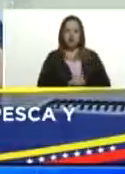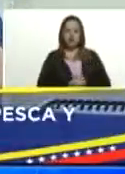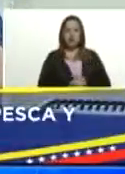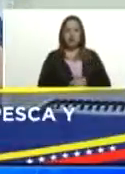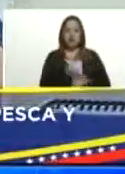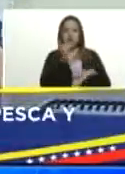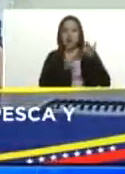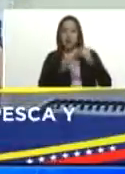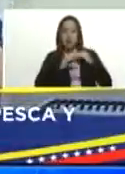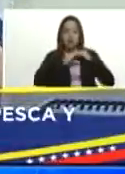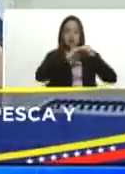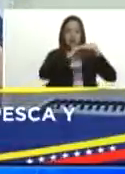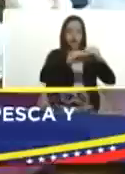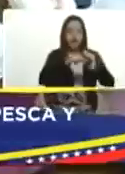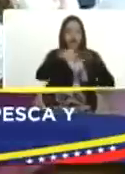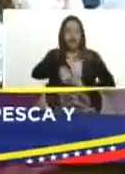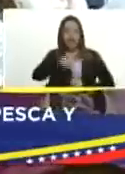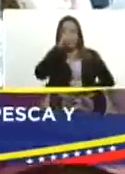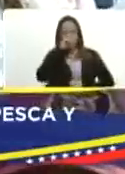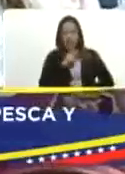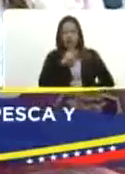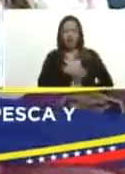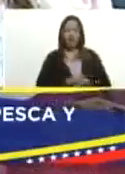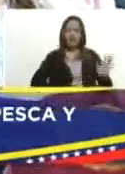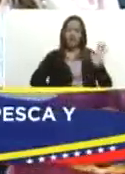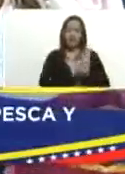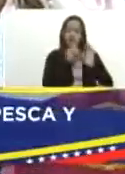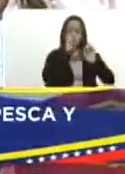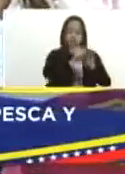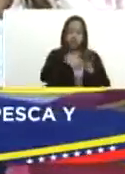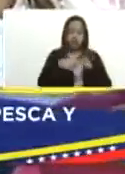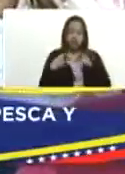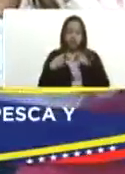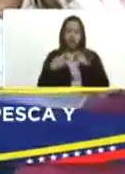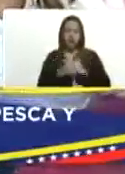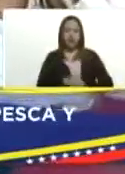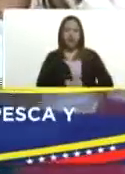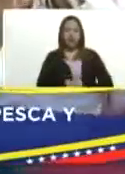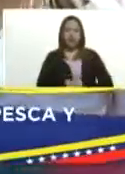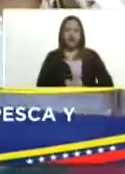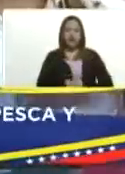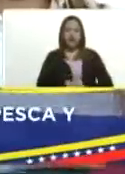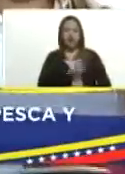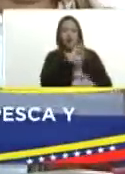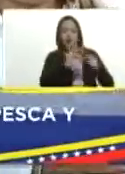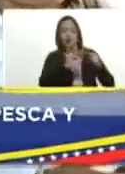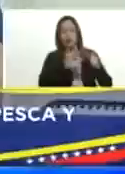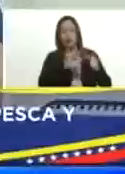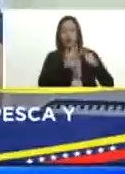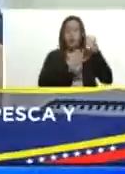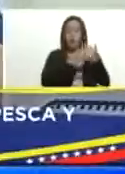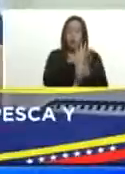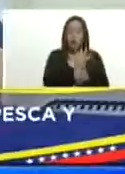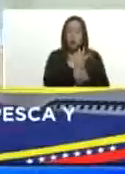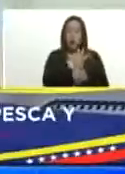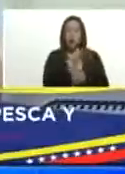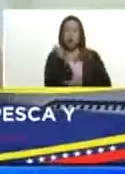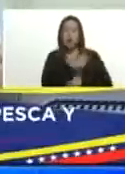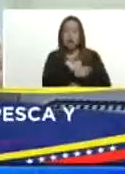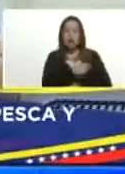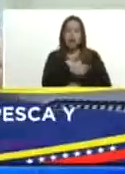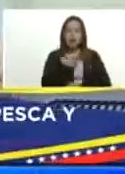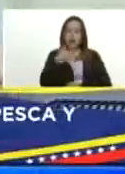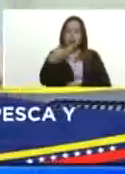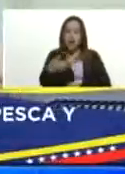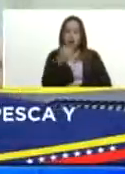explotación sostenible. Este año la producción acuícola en el primer cuatrimestre va alcanzando un crecimiento del 19%,